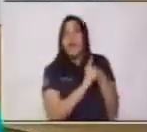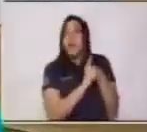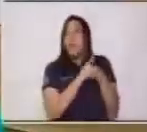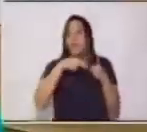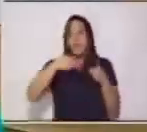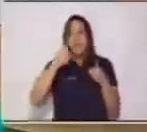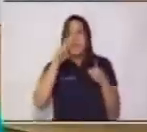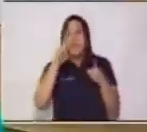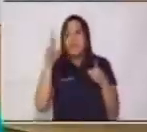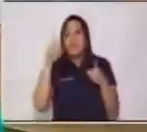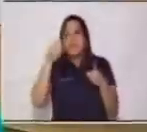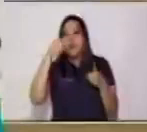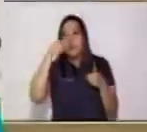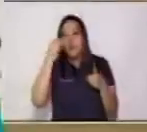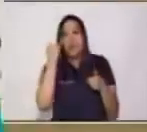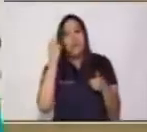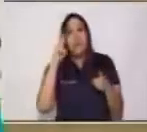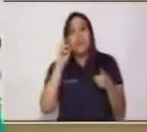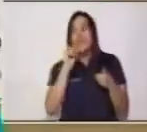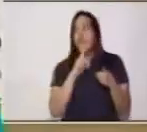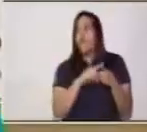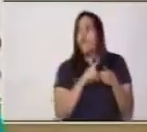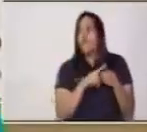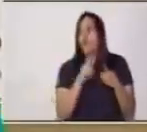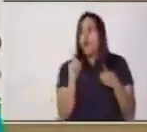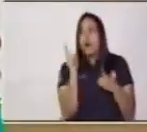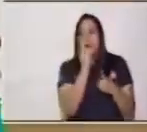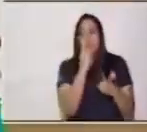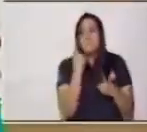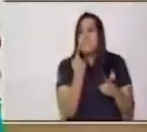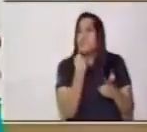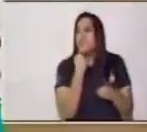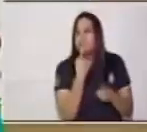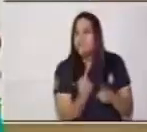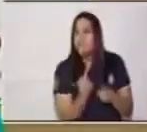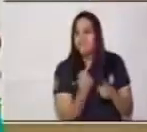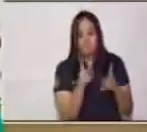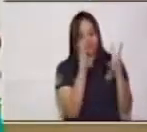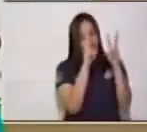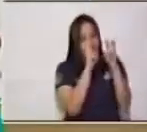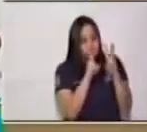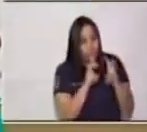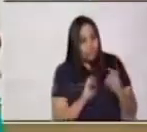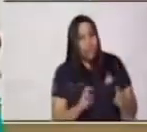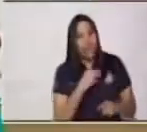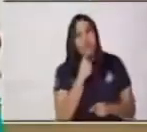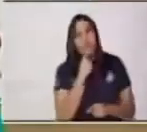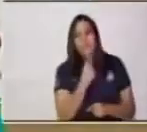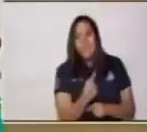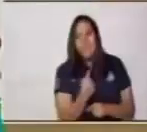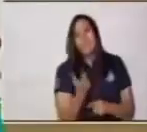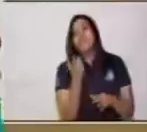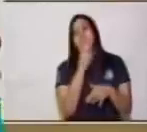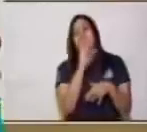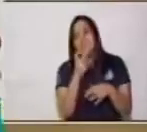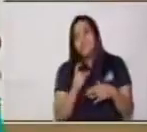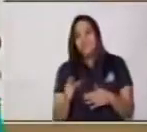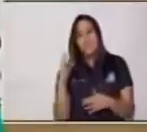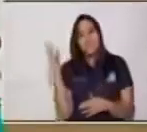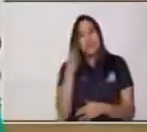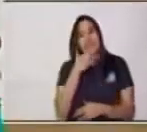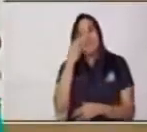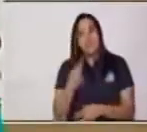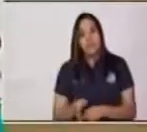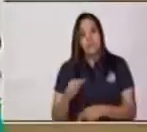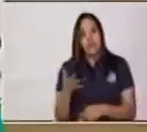género narrativo. Como vimos, un texto narrativo nos va a relatar sucesos o hechos reales o